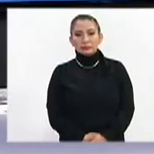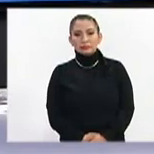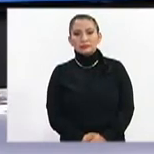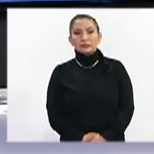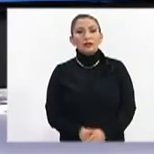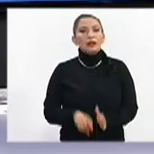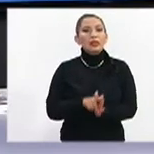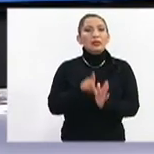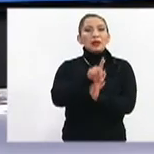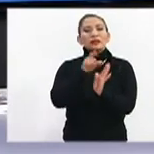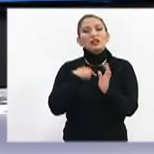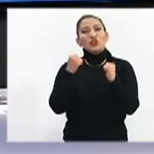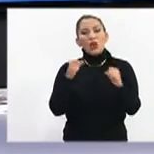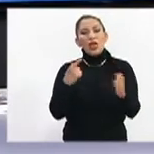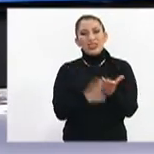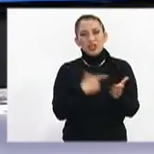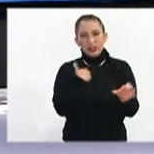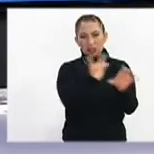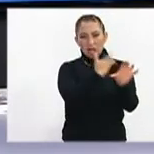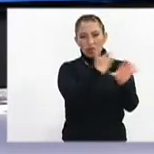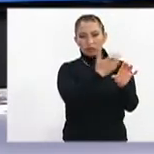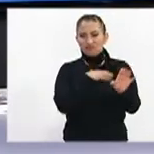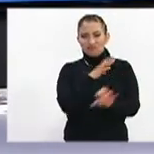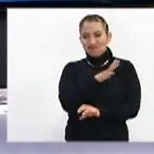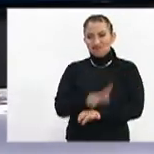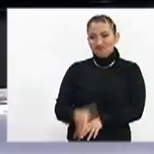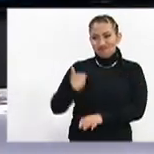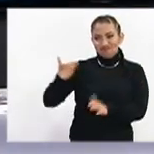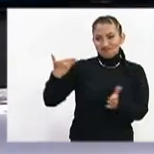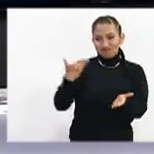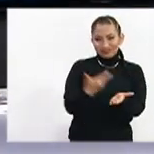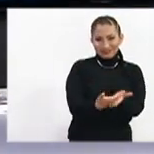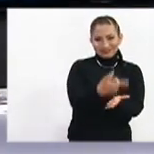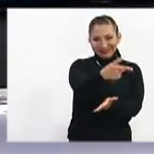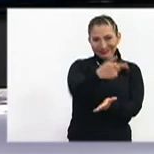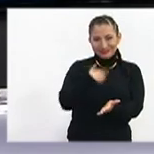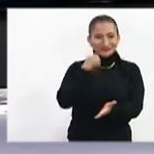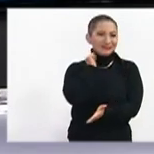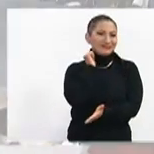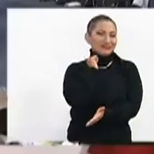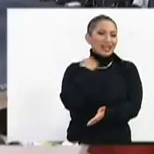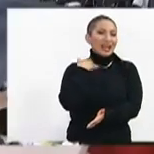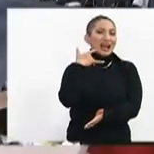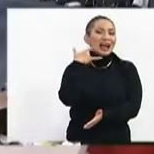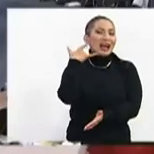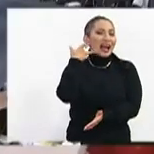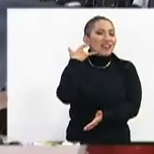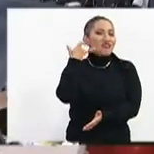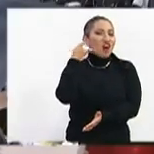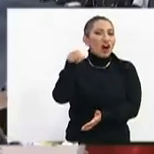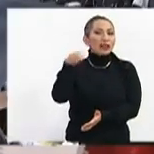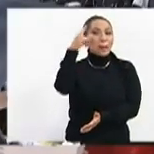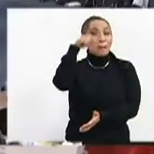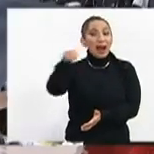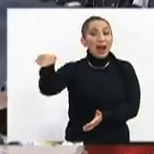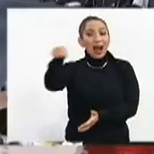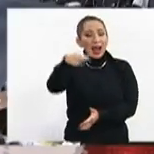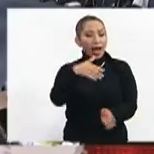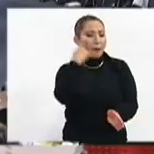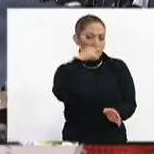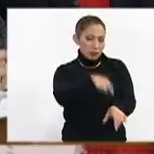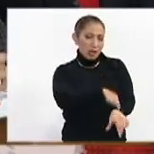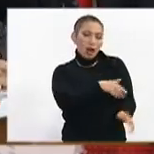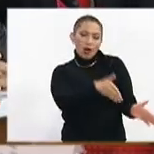El Departamento de Seguridad Interna de Estados Unidos rechazó una petición de la senadora de California, Kamala Harris, para extender el